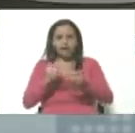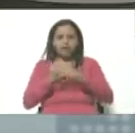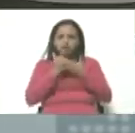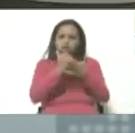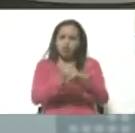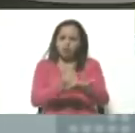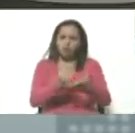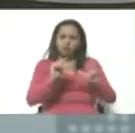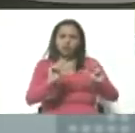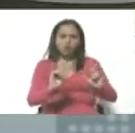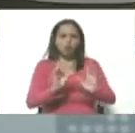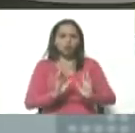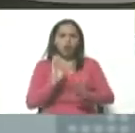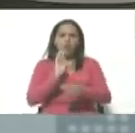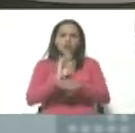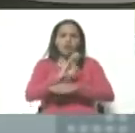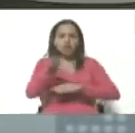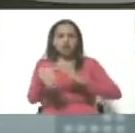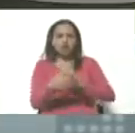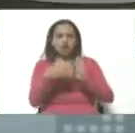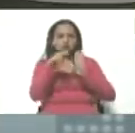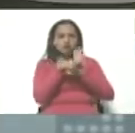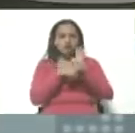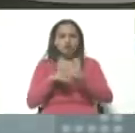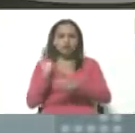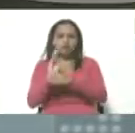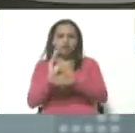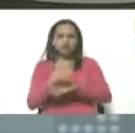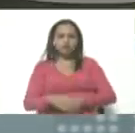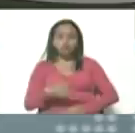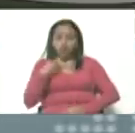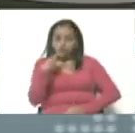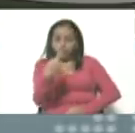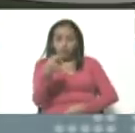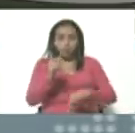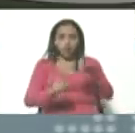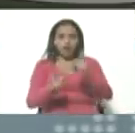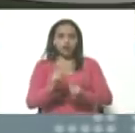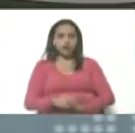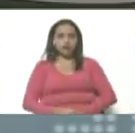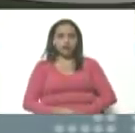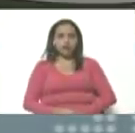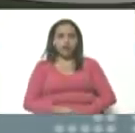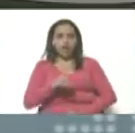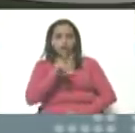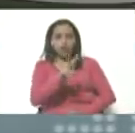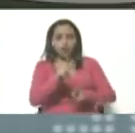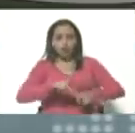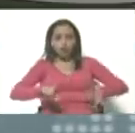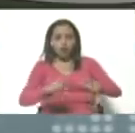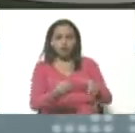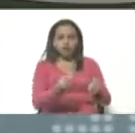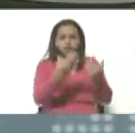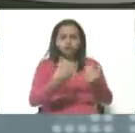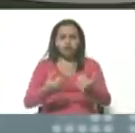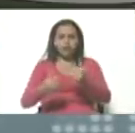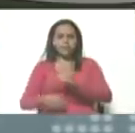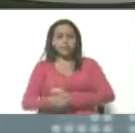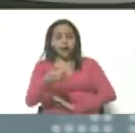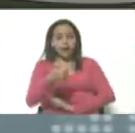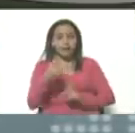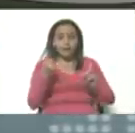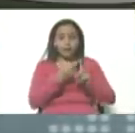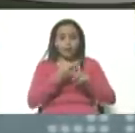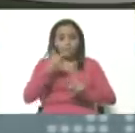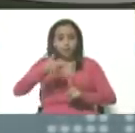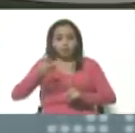respiro, cuidando todas las medidas de seguridad. Yo les digo algo, los dos focos de contaminación son los trocheros en primer